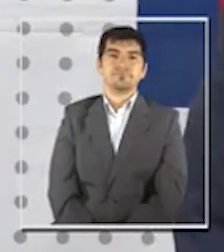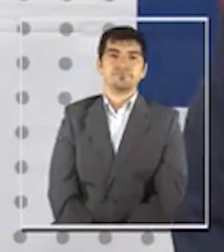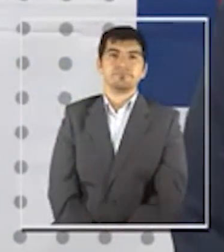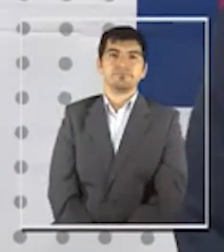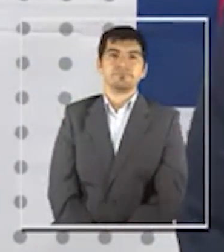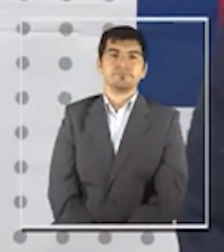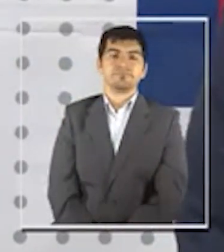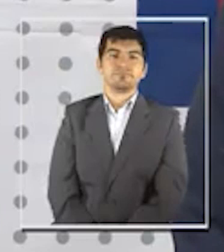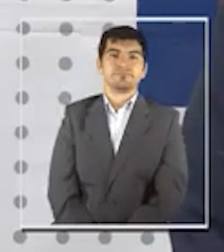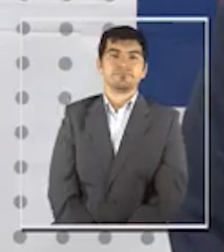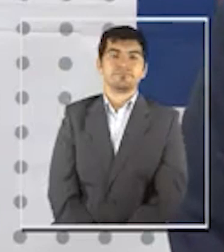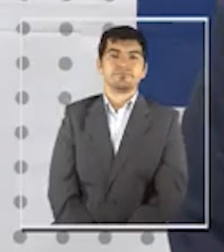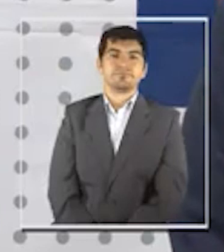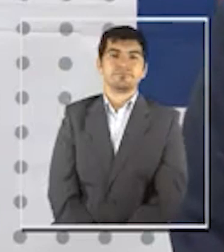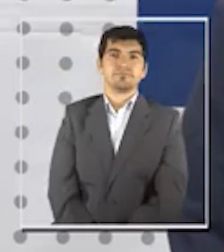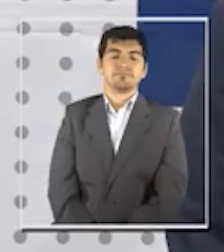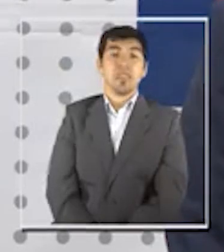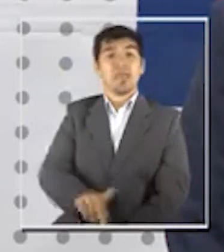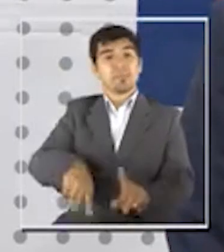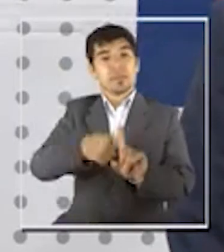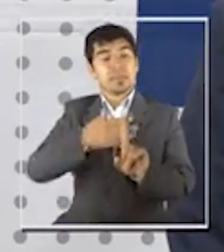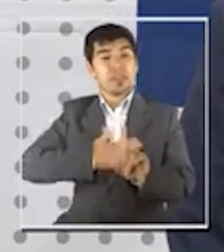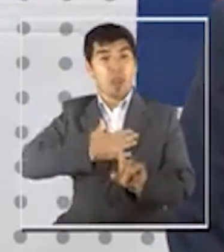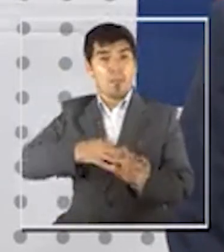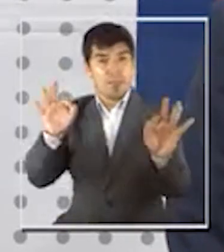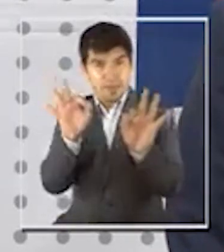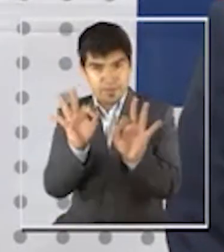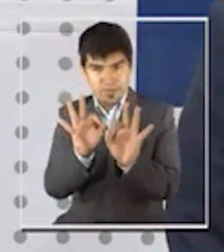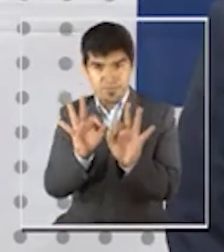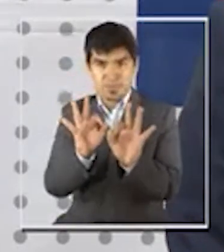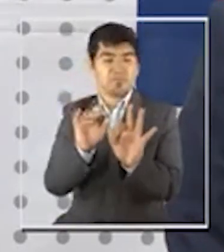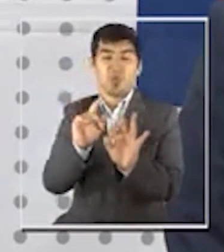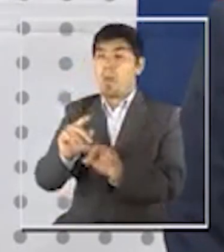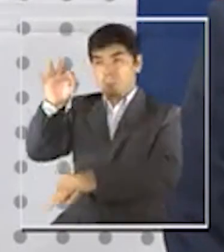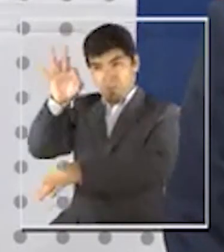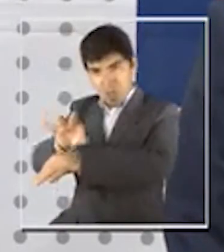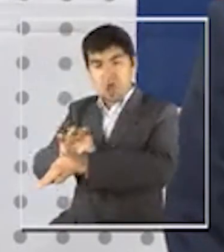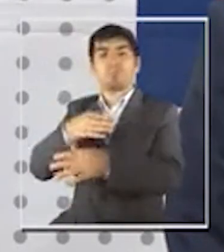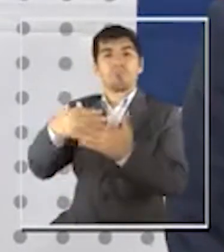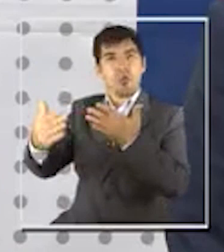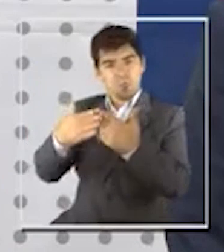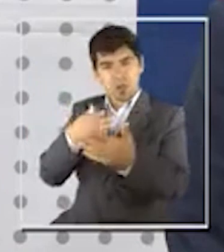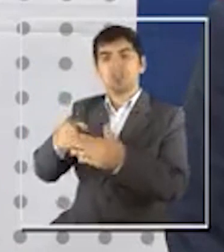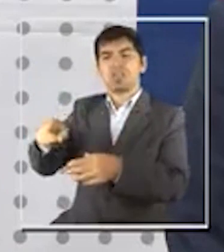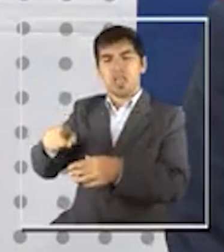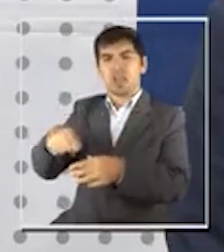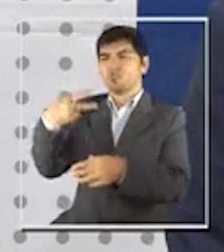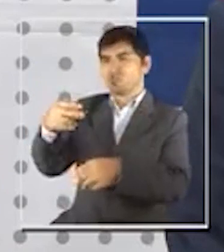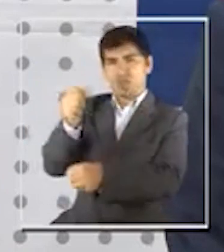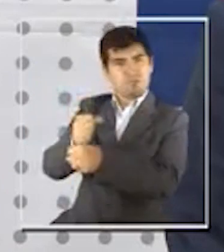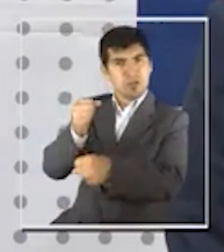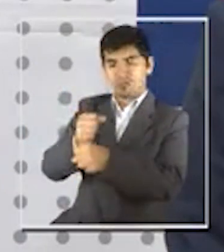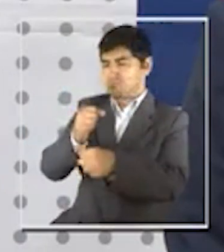la noción de Cuál es la diferencia entre un médico que tiene una práctica habitual y que emite dentro de su